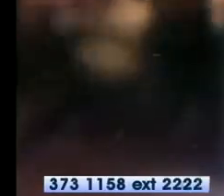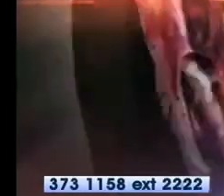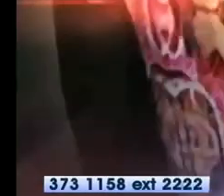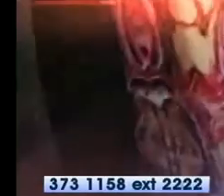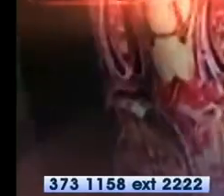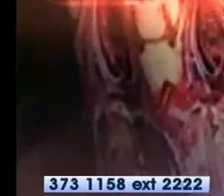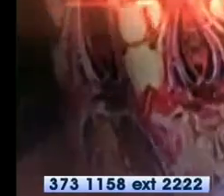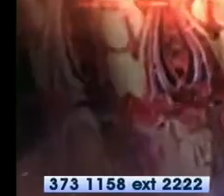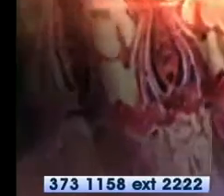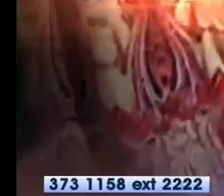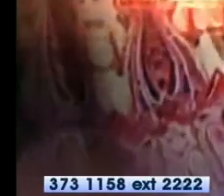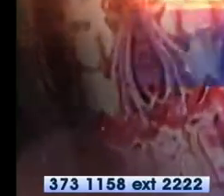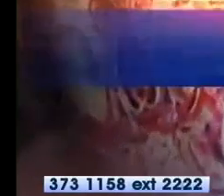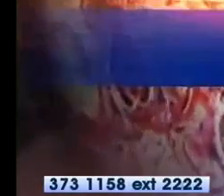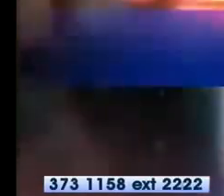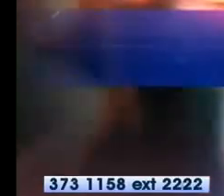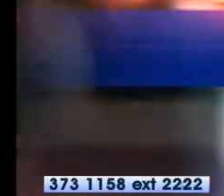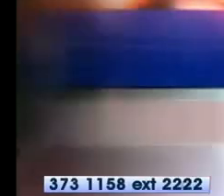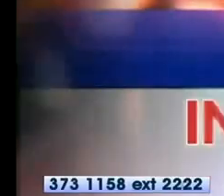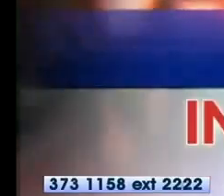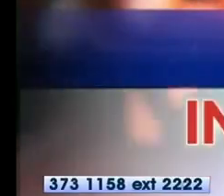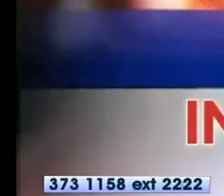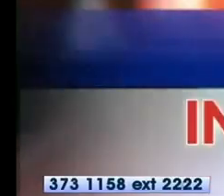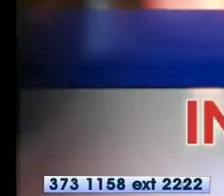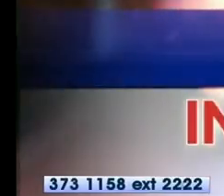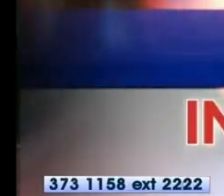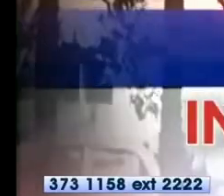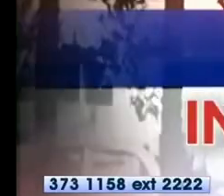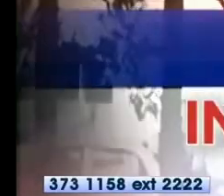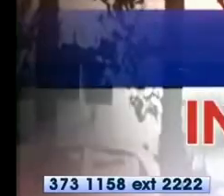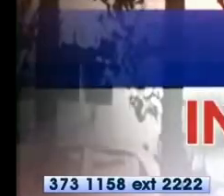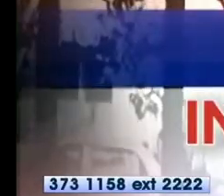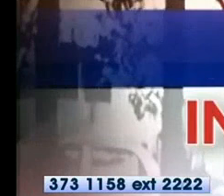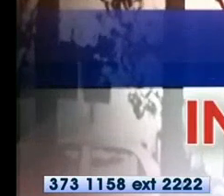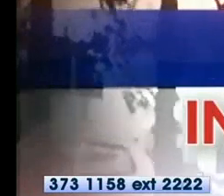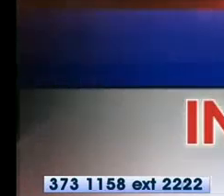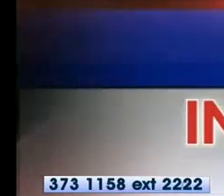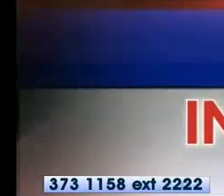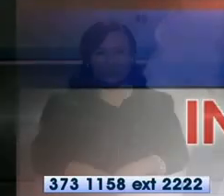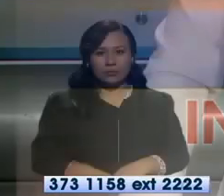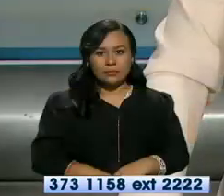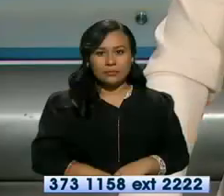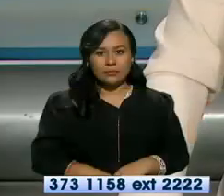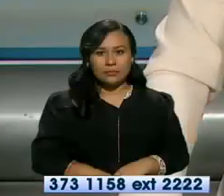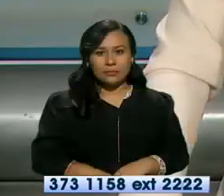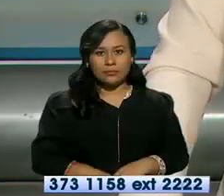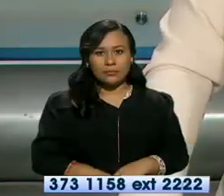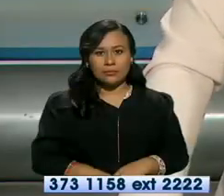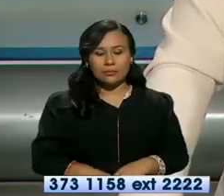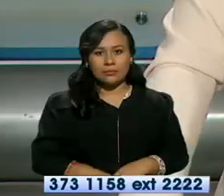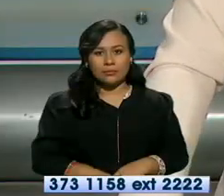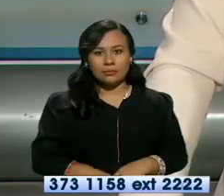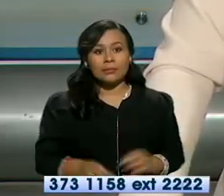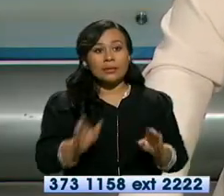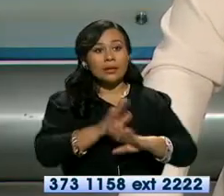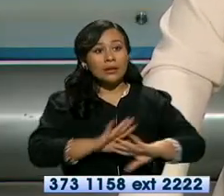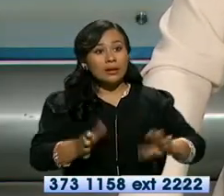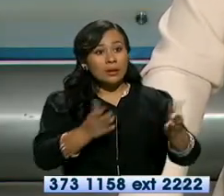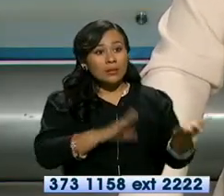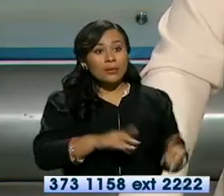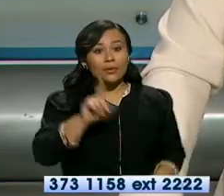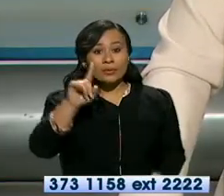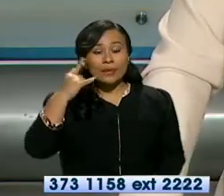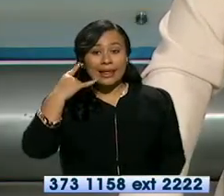van a ser separados los estudiantes. Los estudiantes, sí, esa sería la sanción a aplicar. Y así le dieron el último adiós,